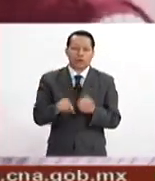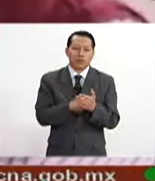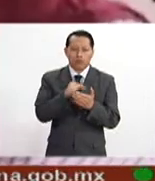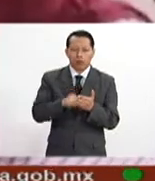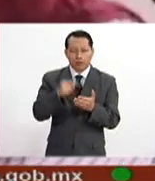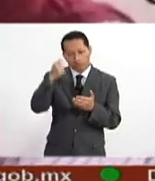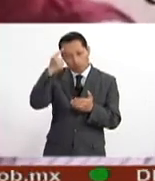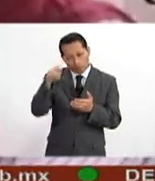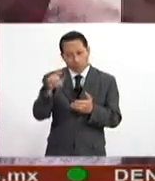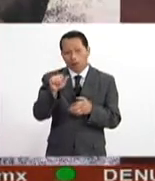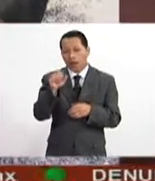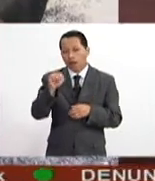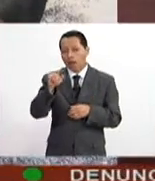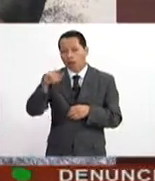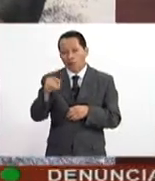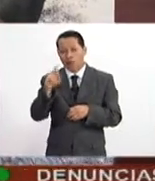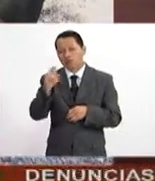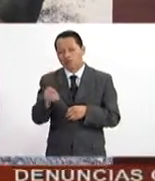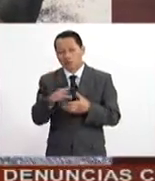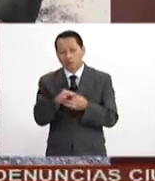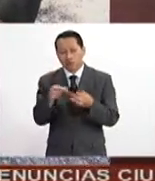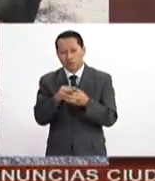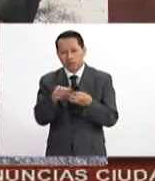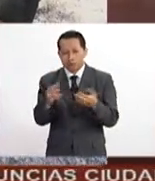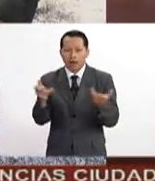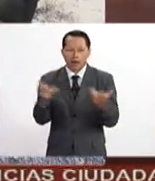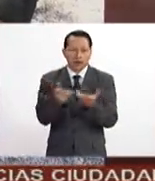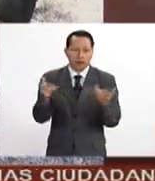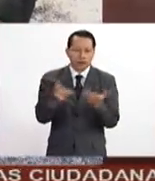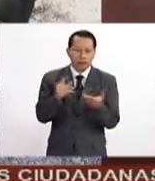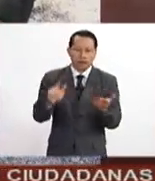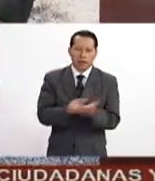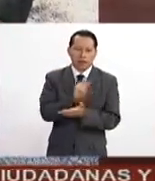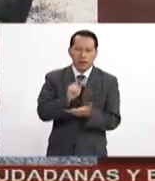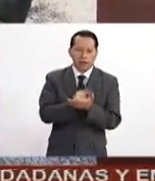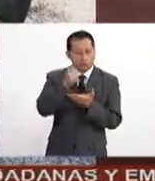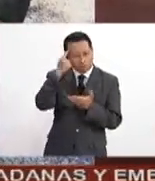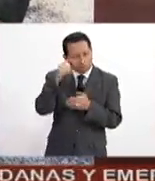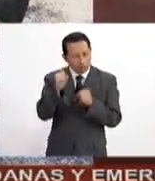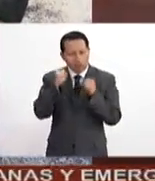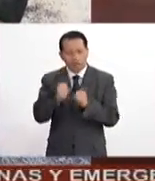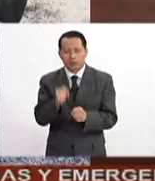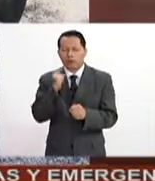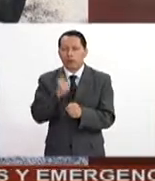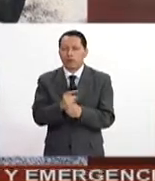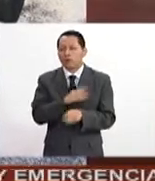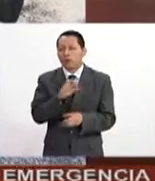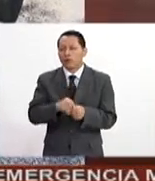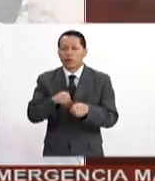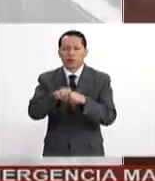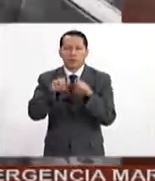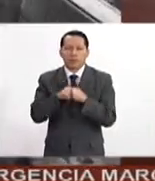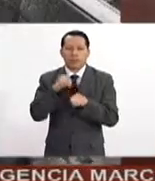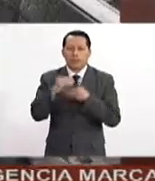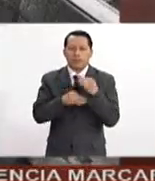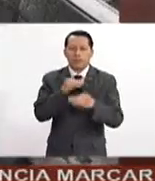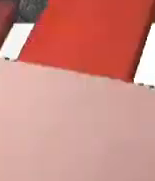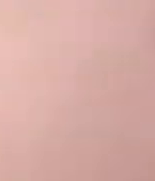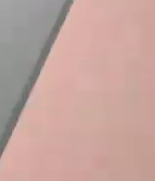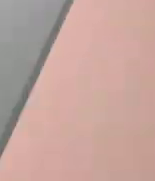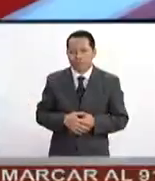López Obrador. Guadiana aseguró que se van a tomar acciones legales para garantizar la seguridad de todo su equipo de campaña.